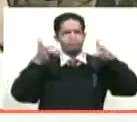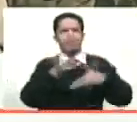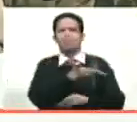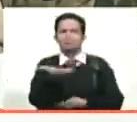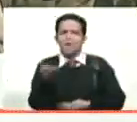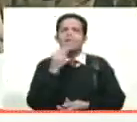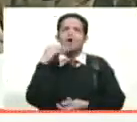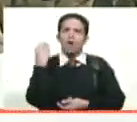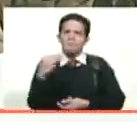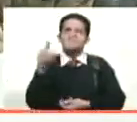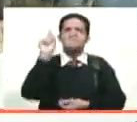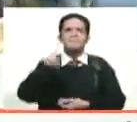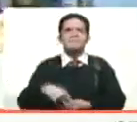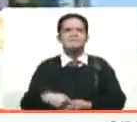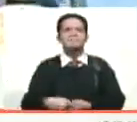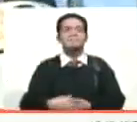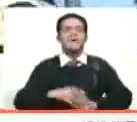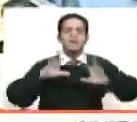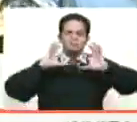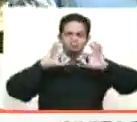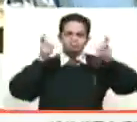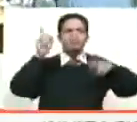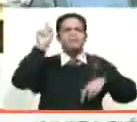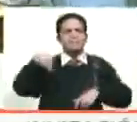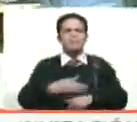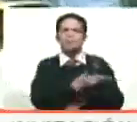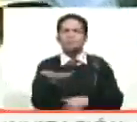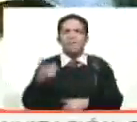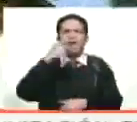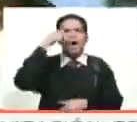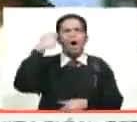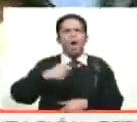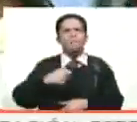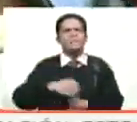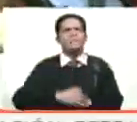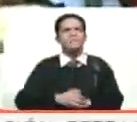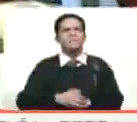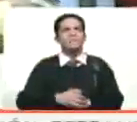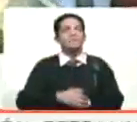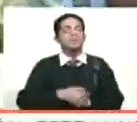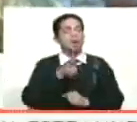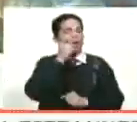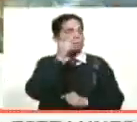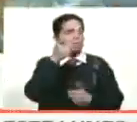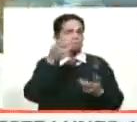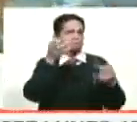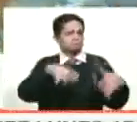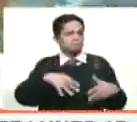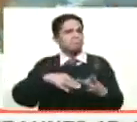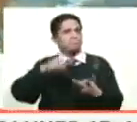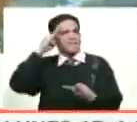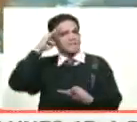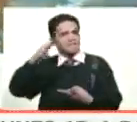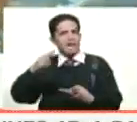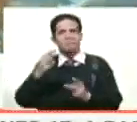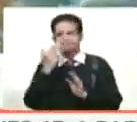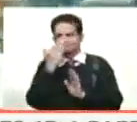jóvenes, rebeldes. Así deben ser ustedes, hombres, civiles, militares, rebeldes frente a la